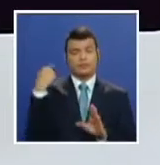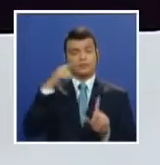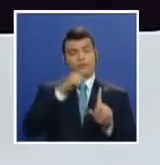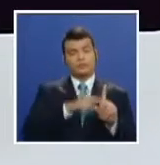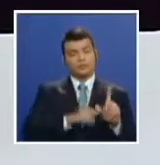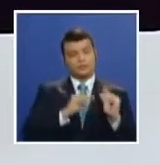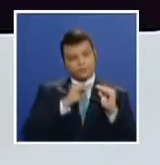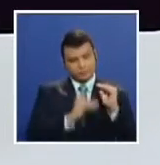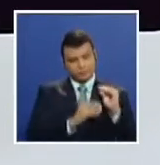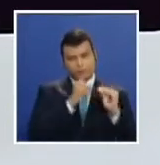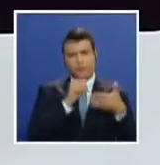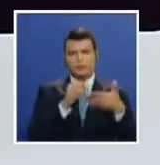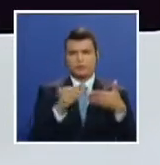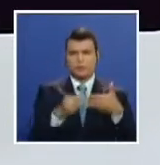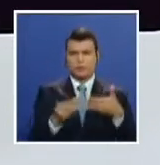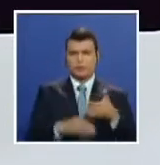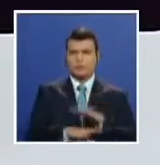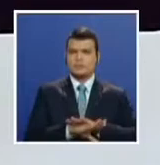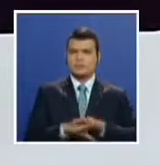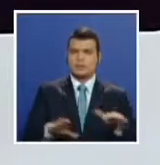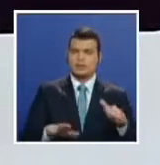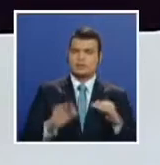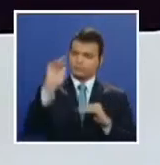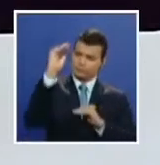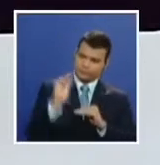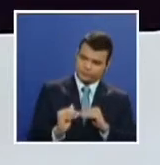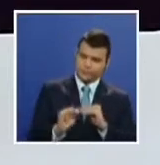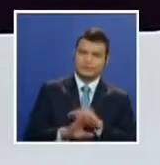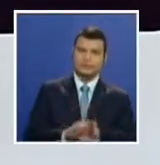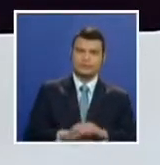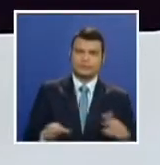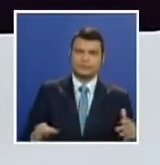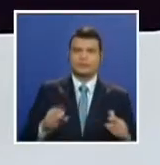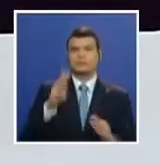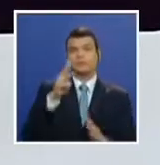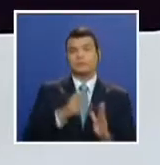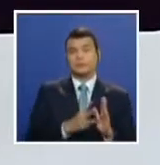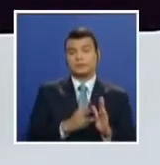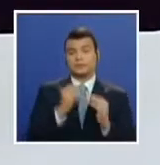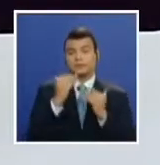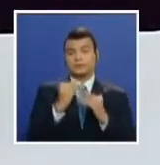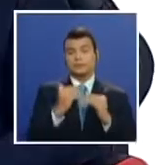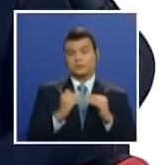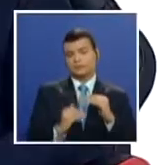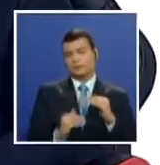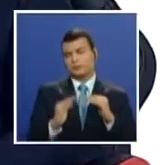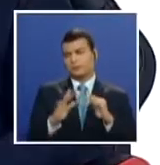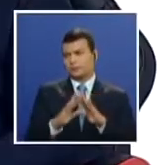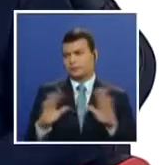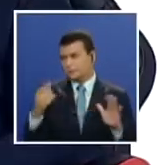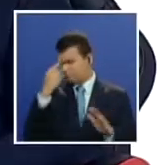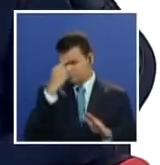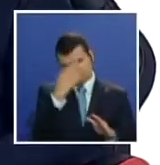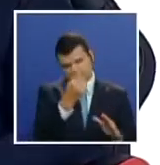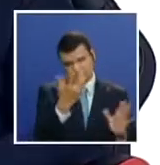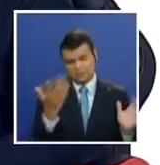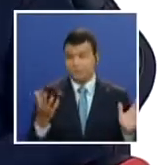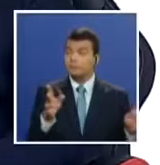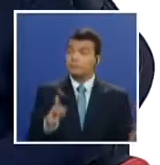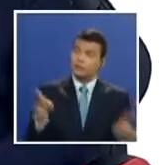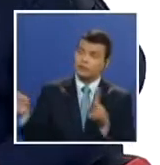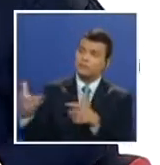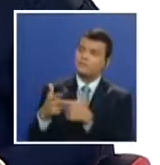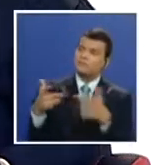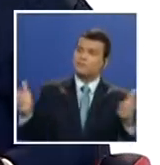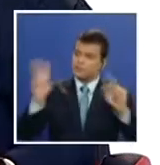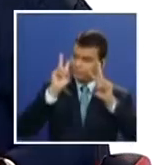o no rompí a esa barrera a nivel de baja de los 3000 pesos que le parece bueno puedes ir muchas personas y